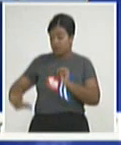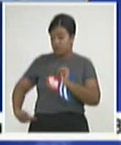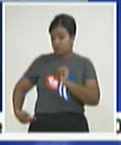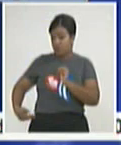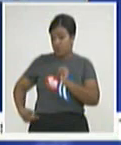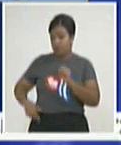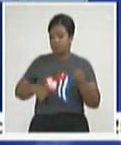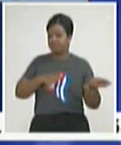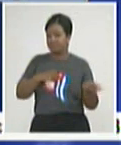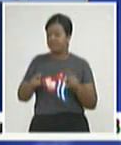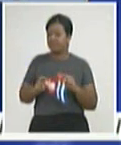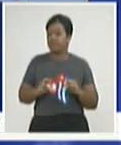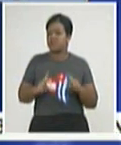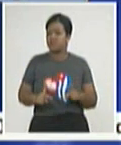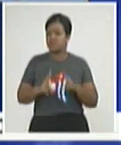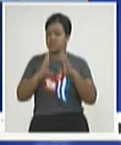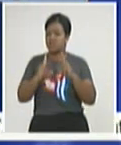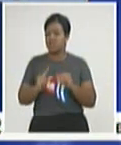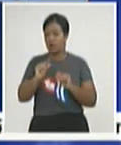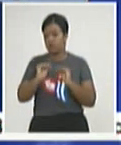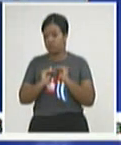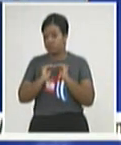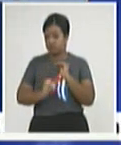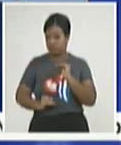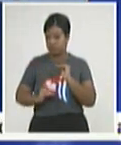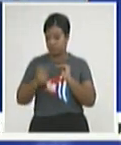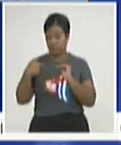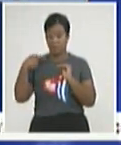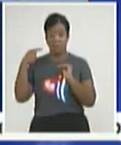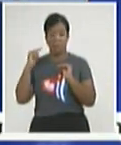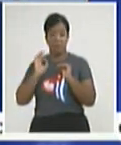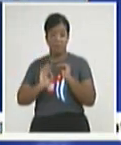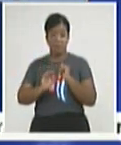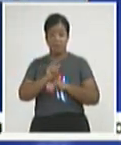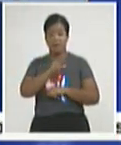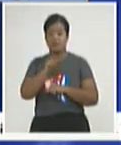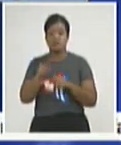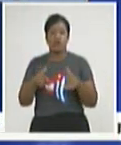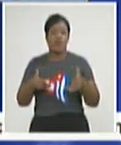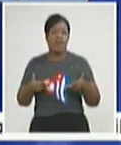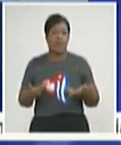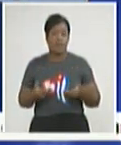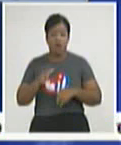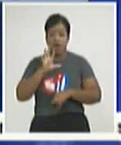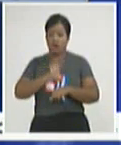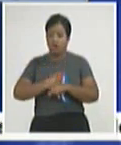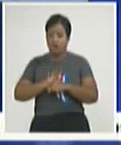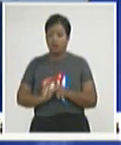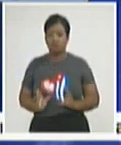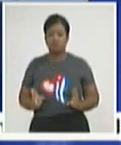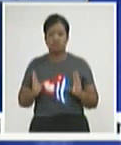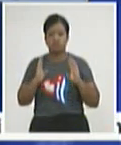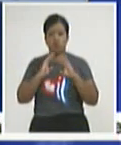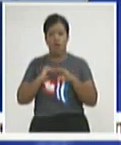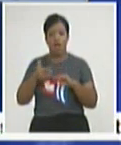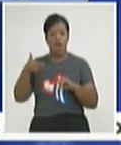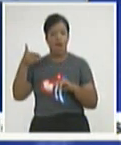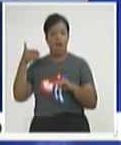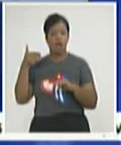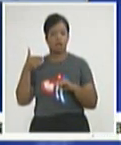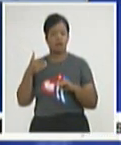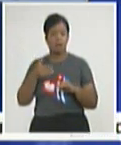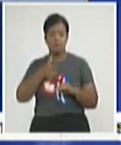nuevamente, aunque un número inferior a días anteriores, de personas que no tenían comorbilidades previas. Por lo tanto,